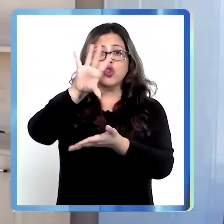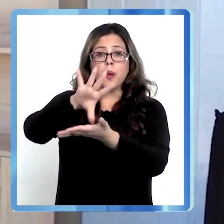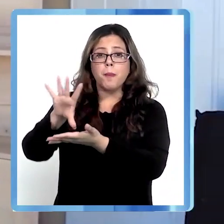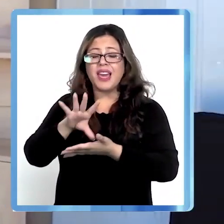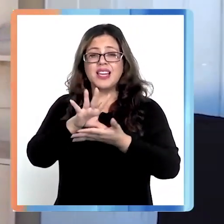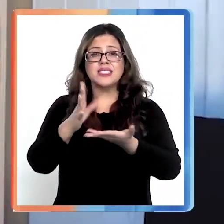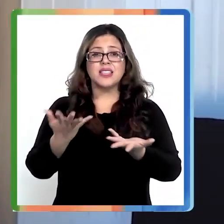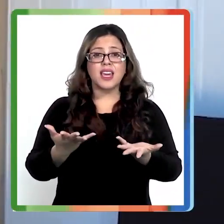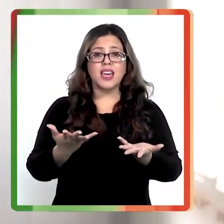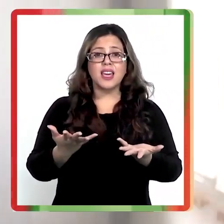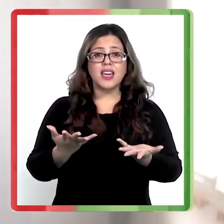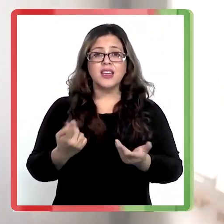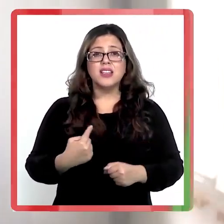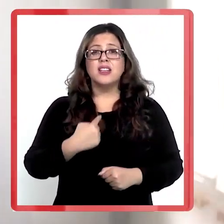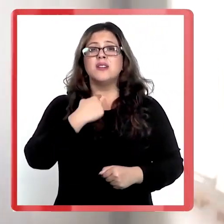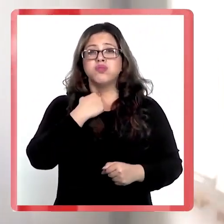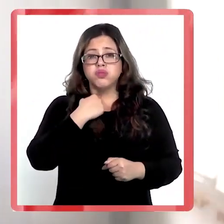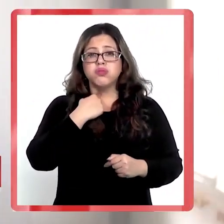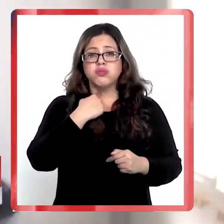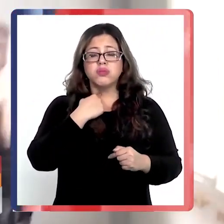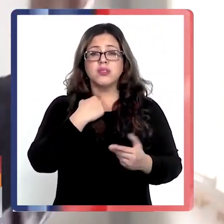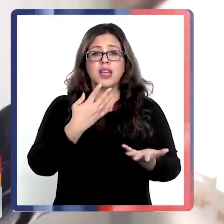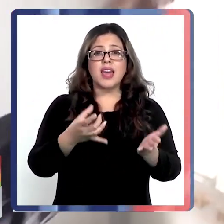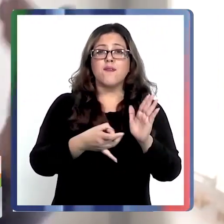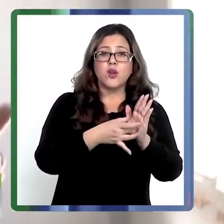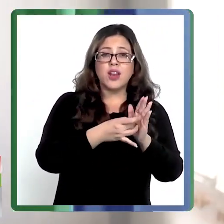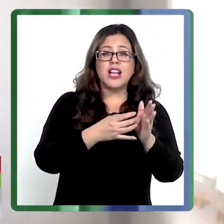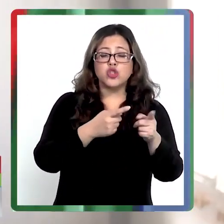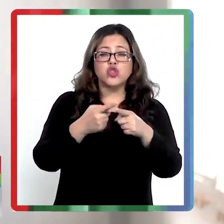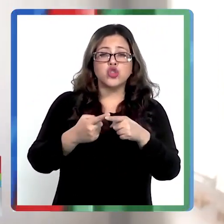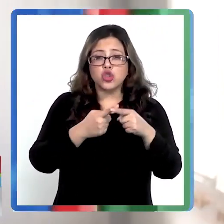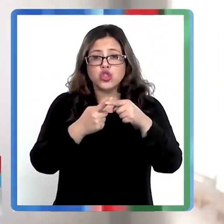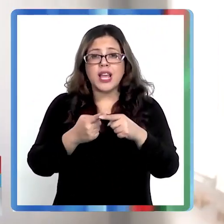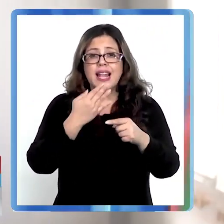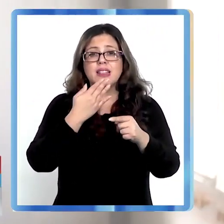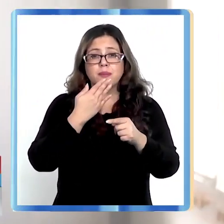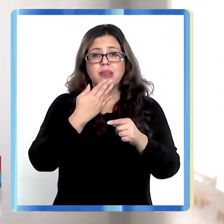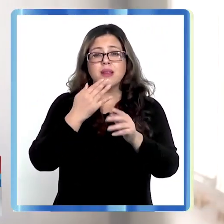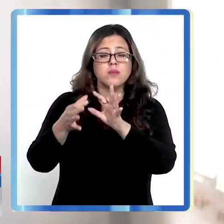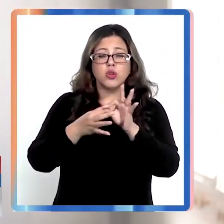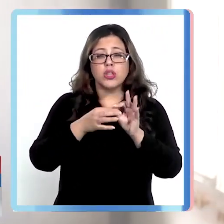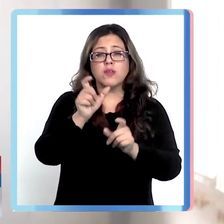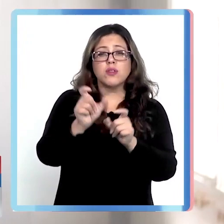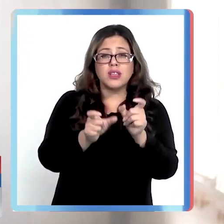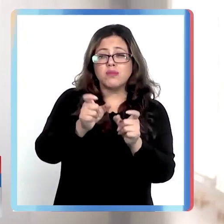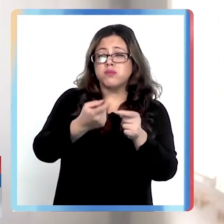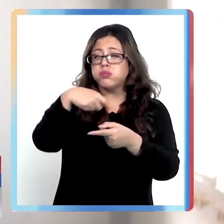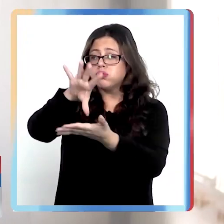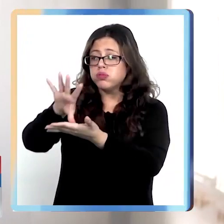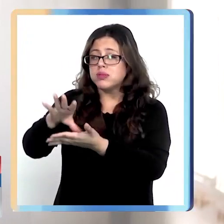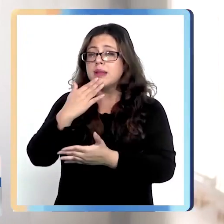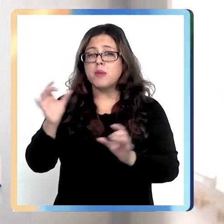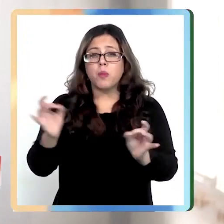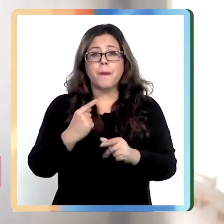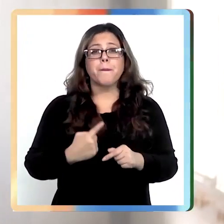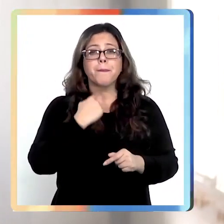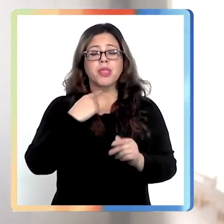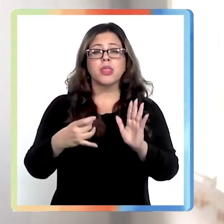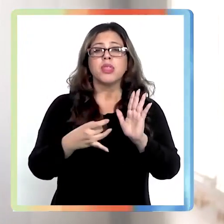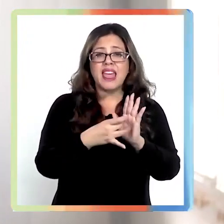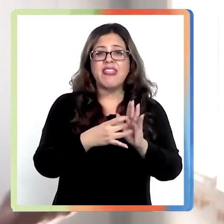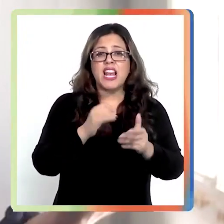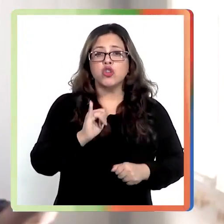no solamente sufren de la vulneración social, de la migración en sí, sino también pueden ser víctimas de